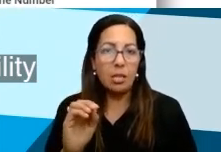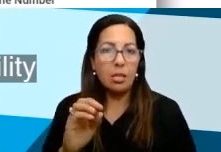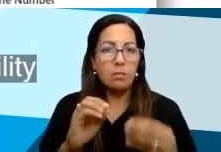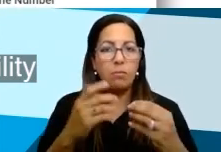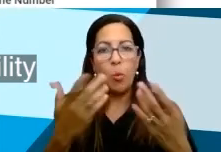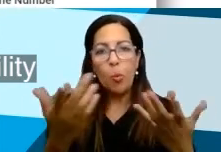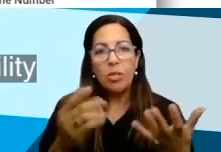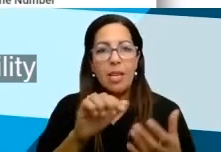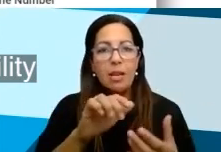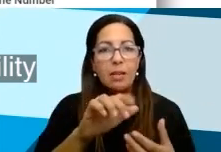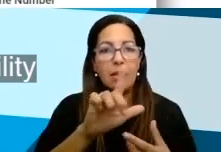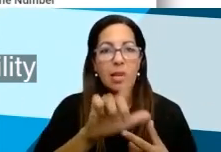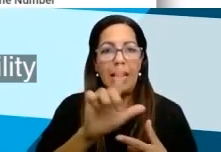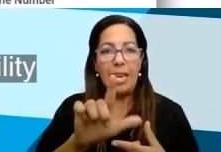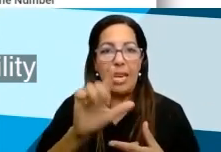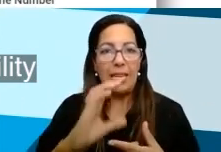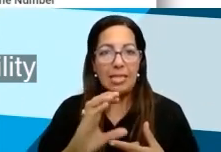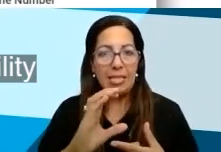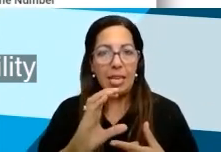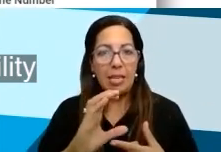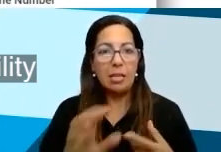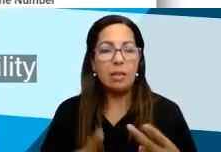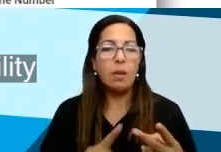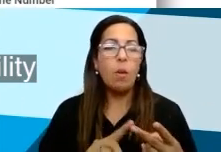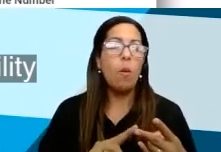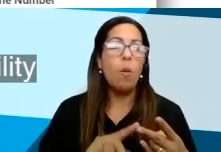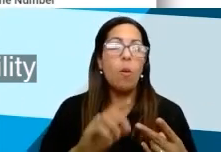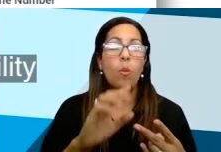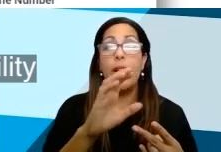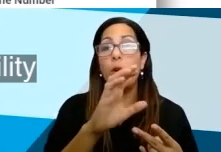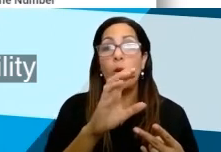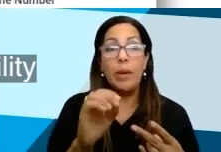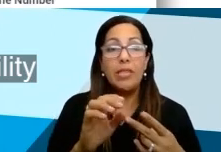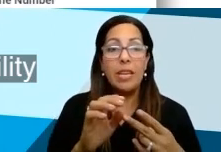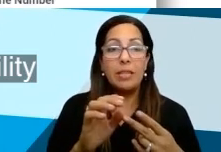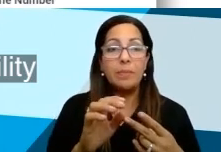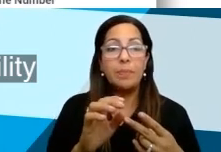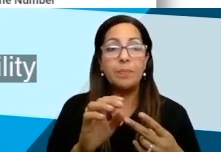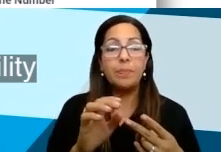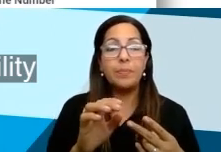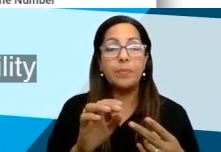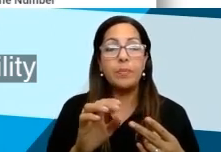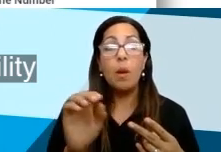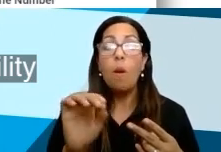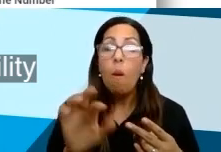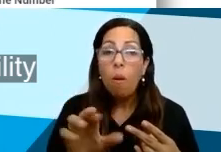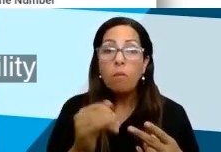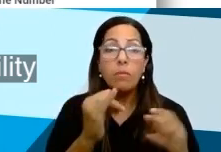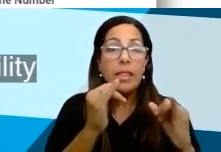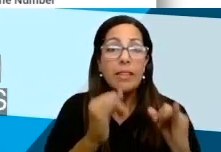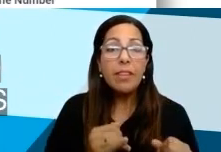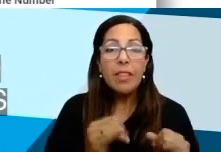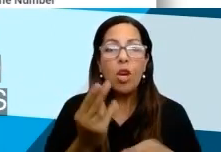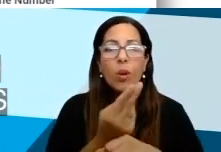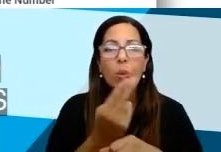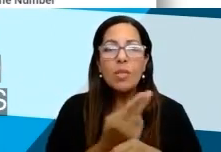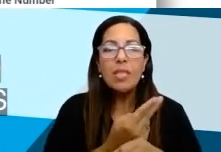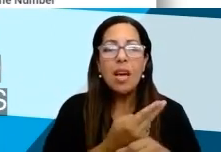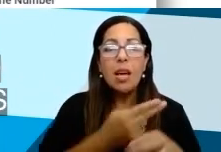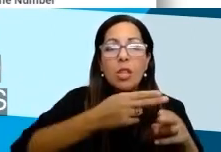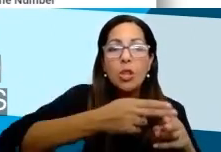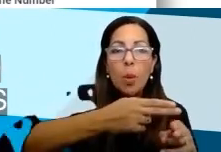una sociedad o compañía de responsabilidad limitada, o es un individuo que está utilizando un